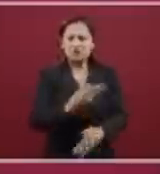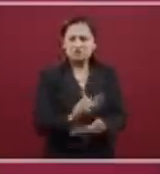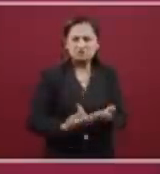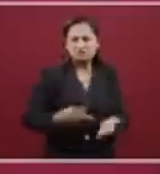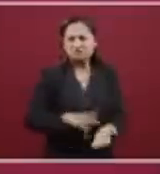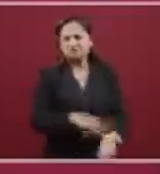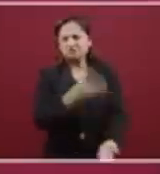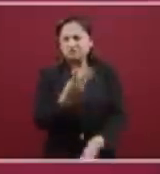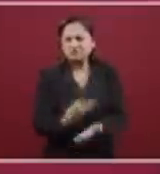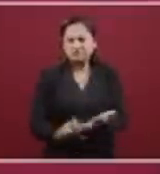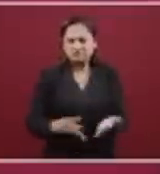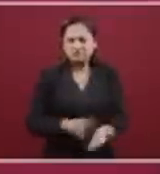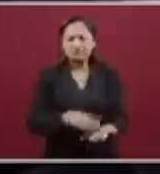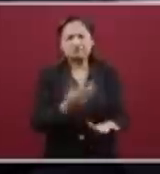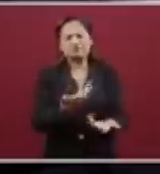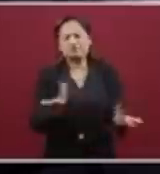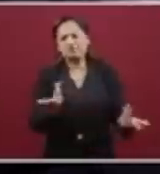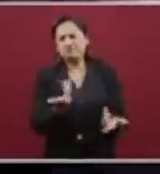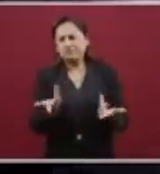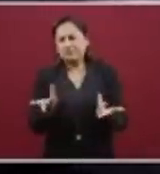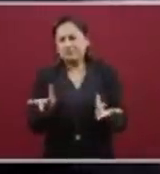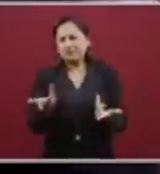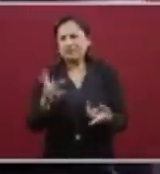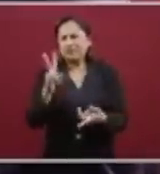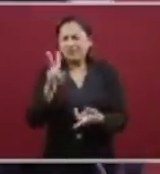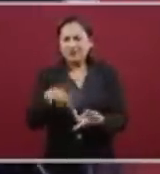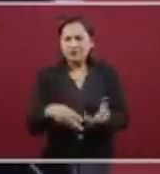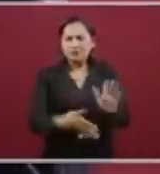el costo era elevadísimo